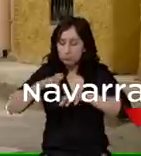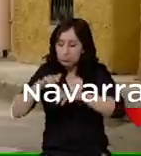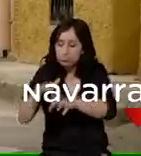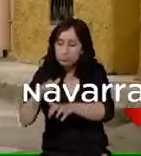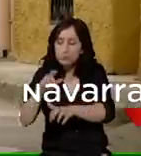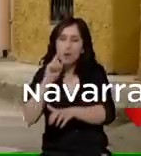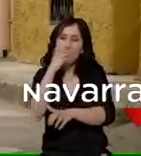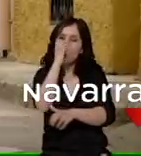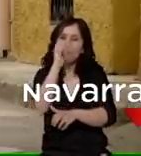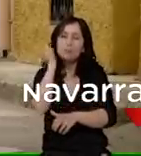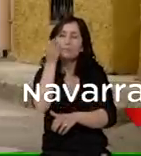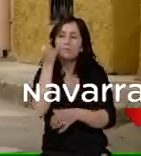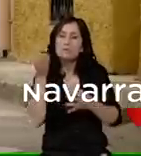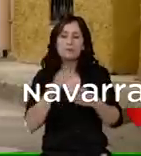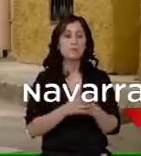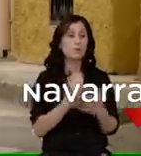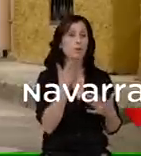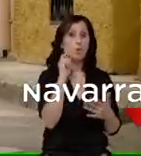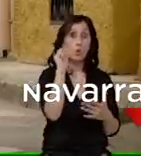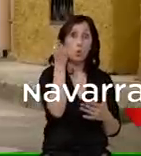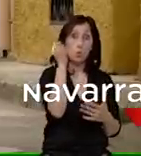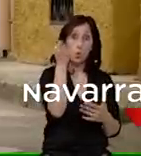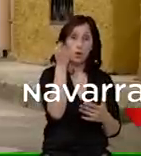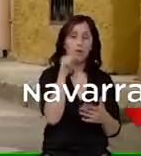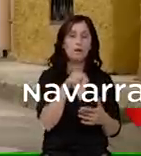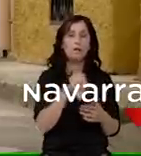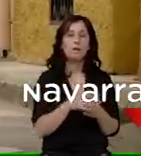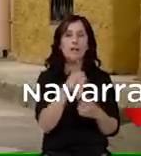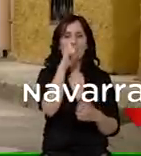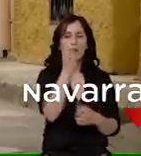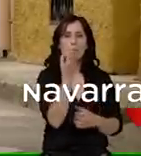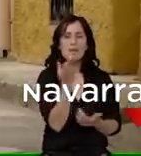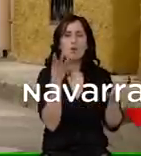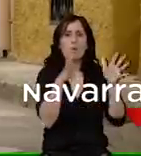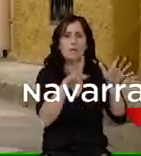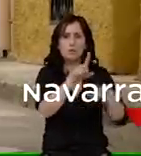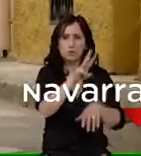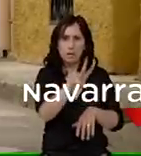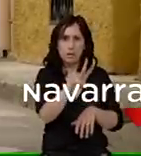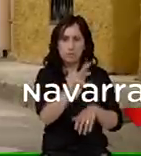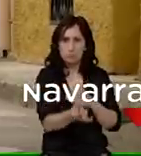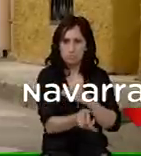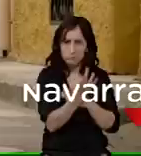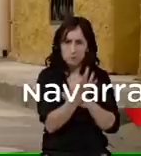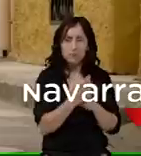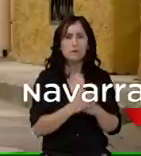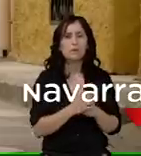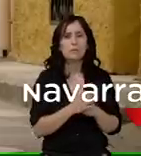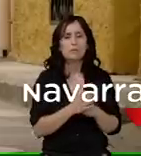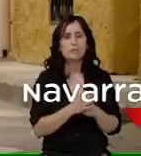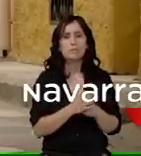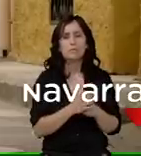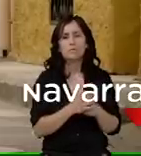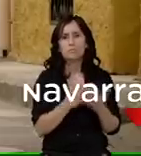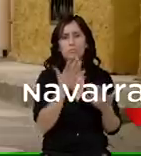eléctrica la instalaron aquí en 1913 con 10 o 11